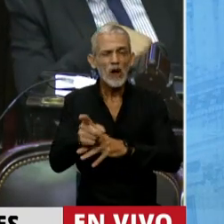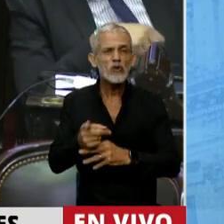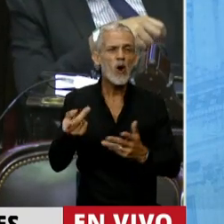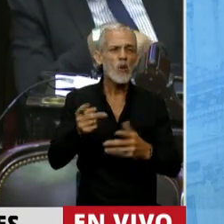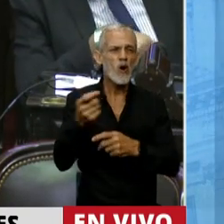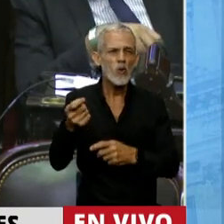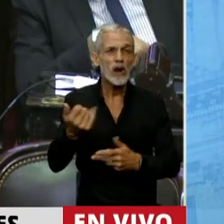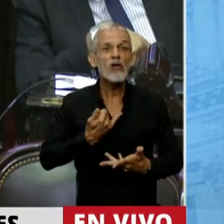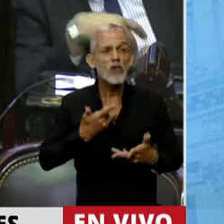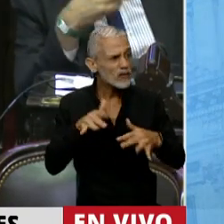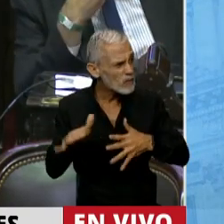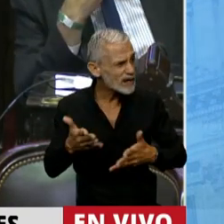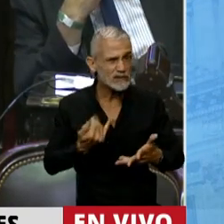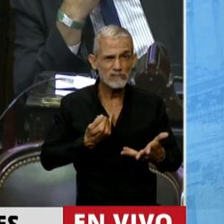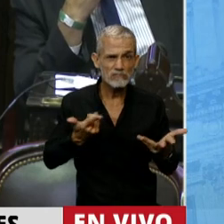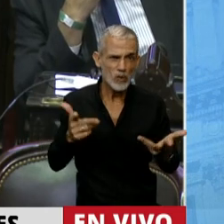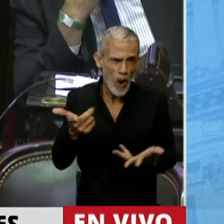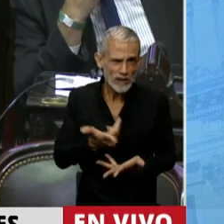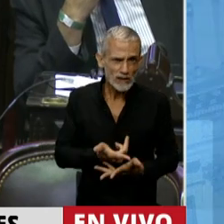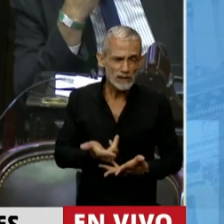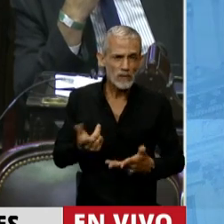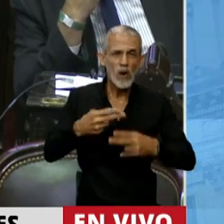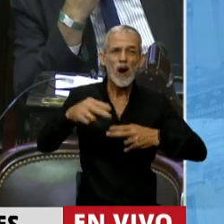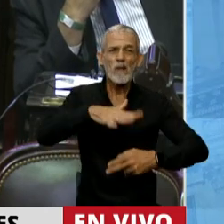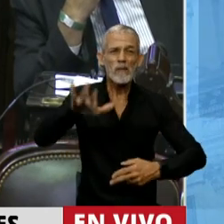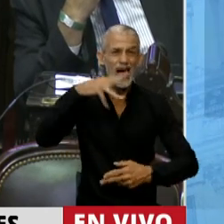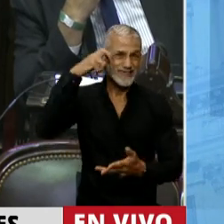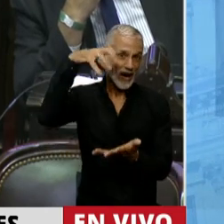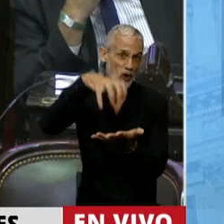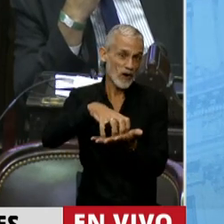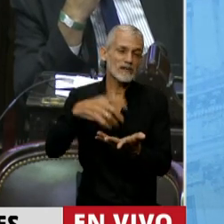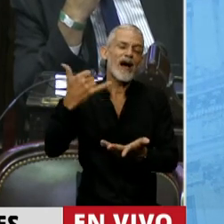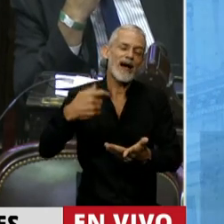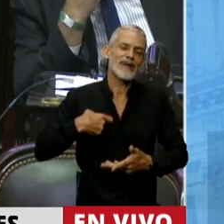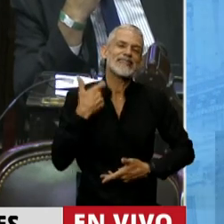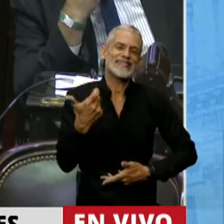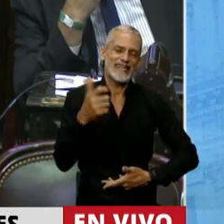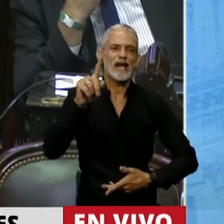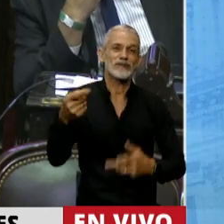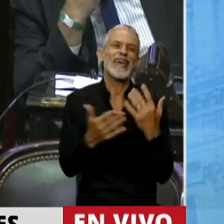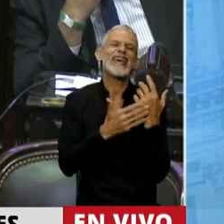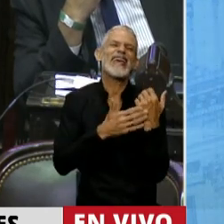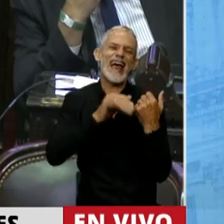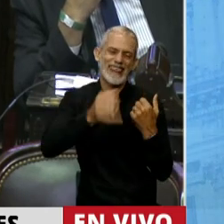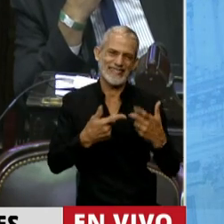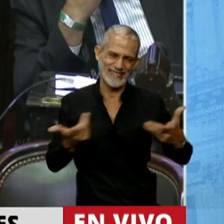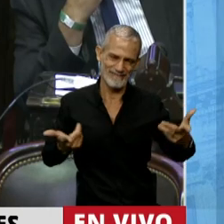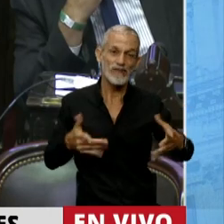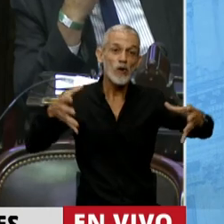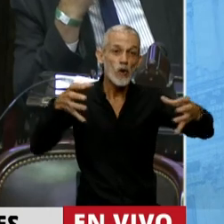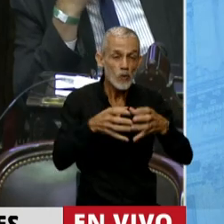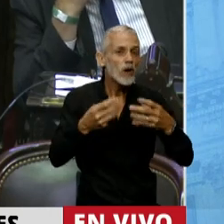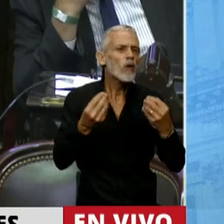jubiladas y el jubilado? ¿Dónde está? Por eso en la plaza de los dos congresos está el sindicalismo combativo y la izquierda, junto al